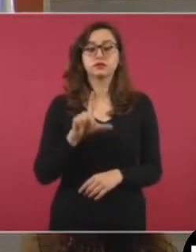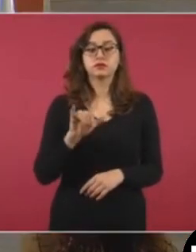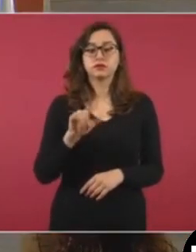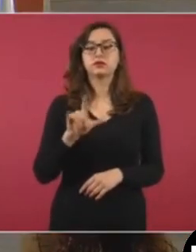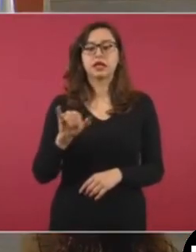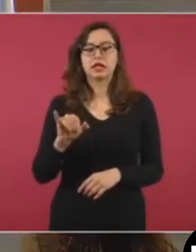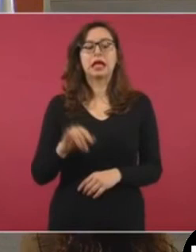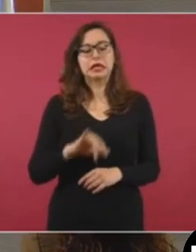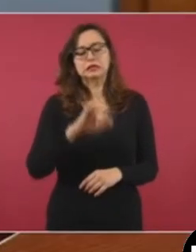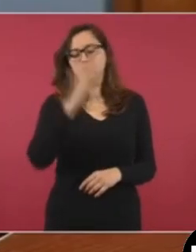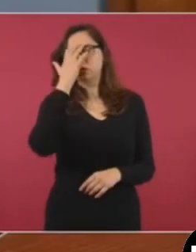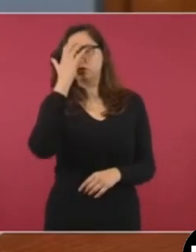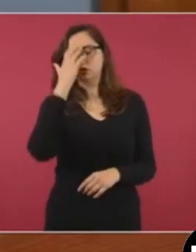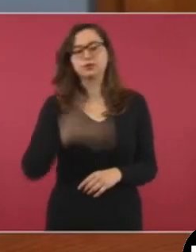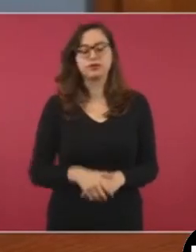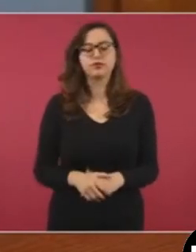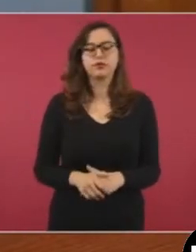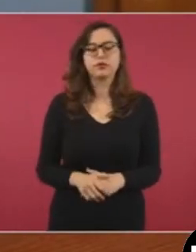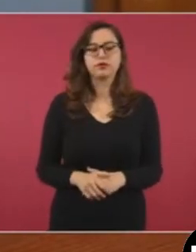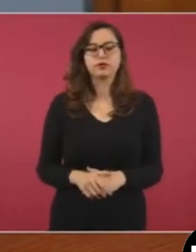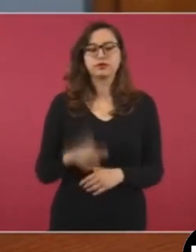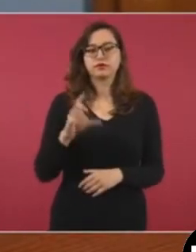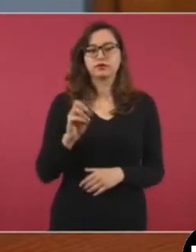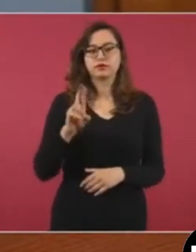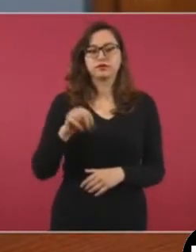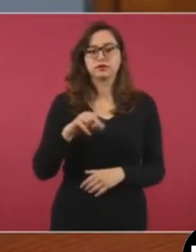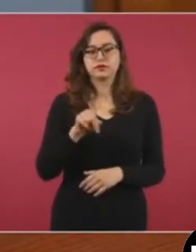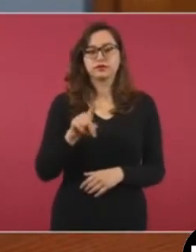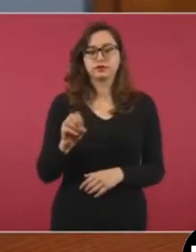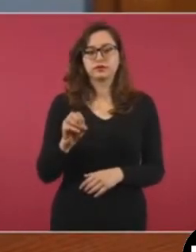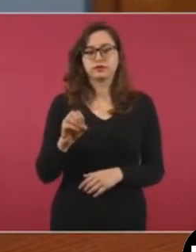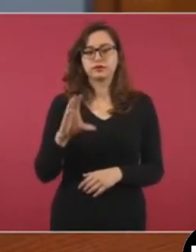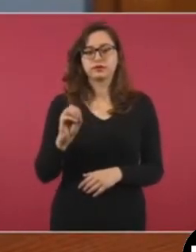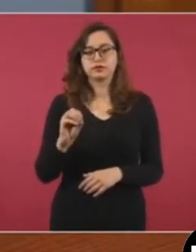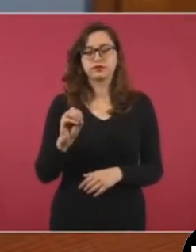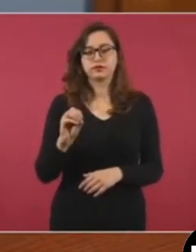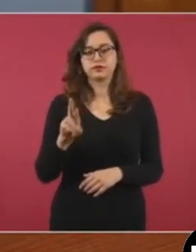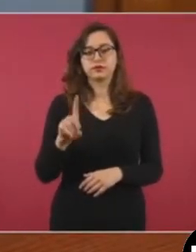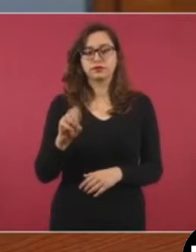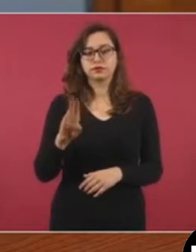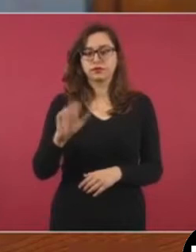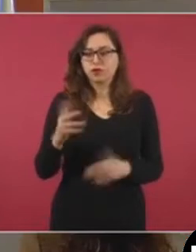Tellesi, sé quién es. Lorenzo Córdoba, pero ese es del INE, ese no puede.